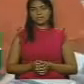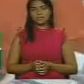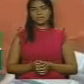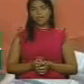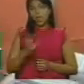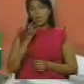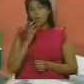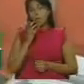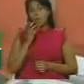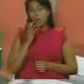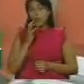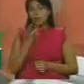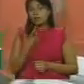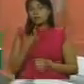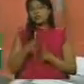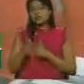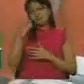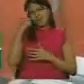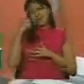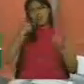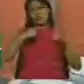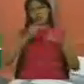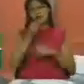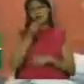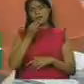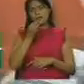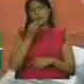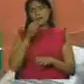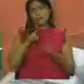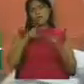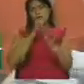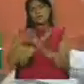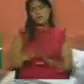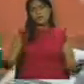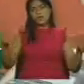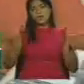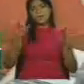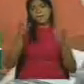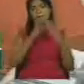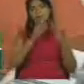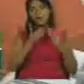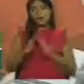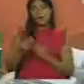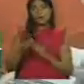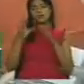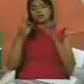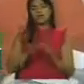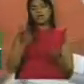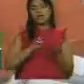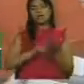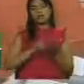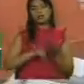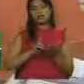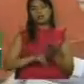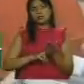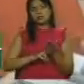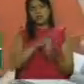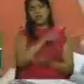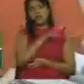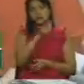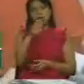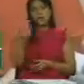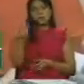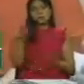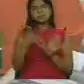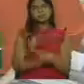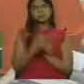Por ejemplo, hablar de lo que han sido las casas de alimentación, lo que ha sido el despliegue en cada una de nuestras comunidades, garantizar que llegue el producto a cada uno. ¿Qué